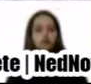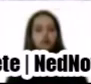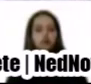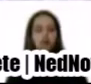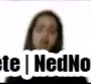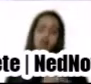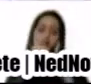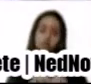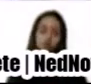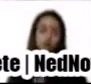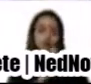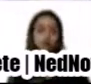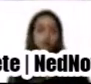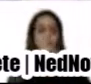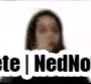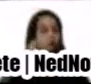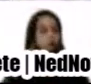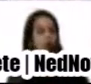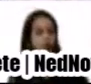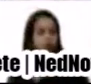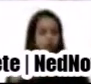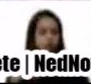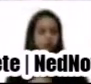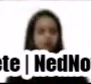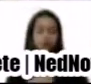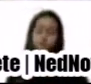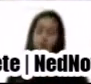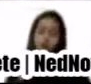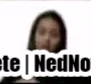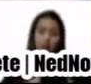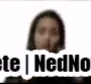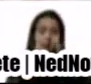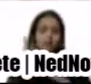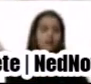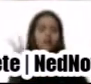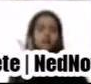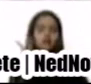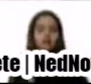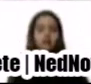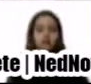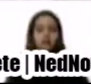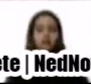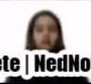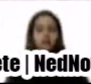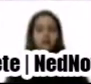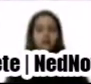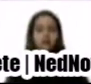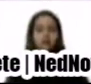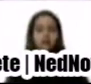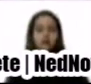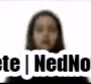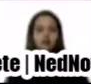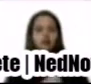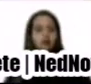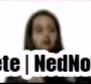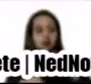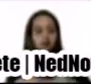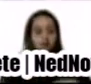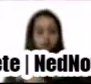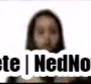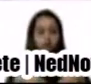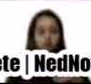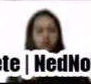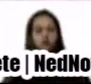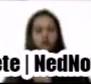organización electoral auditable, observación electoral independiente e internacional. La tiranía no tiene la fuerza y la legitimidad de los